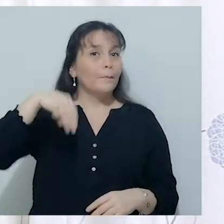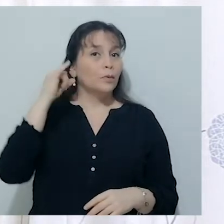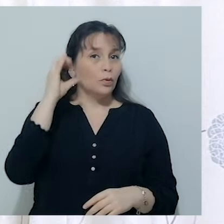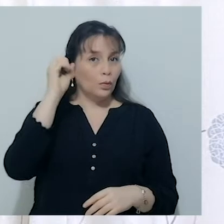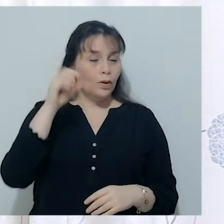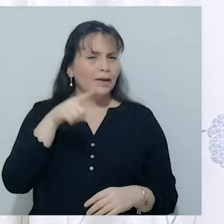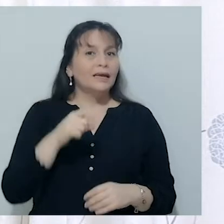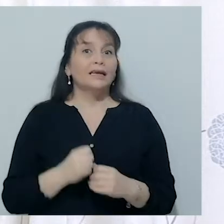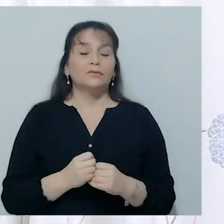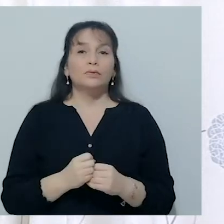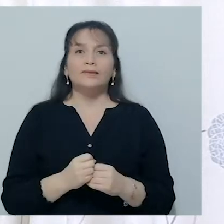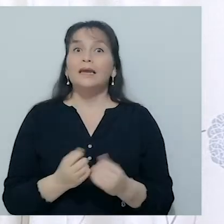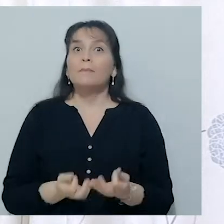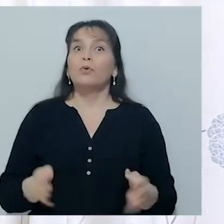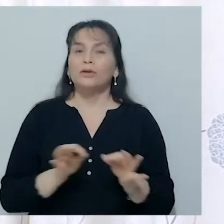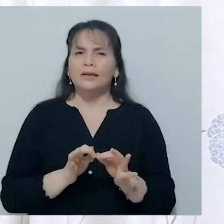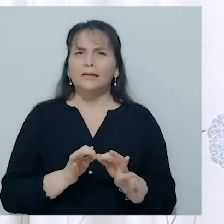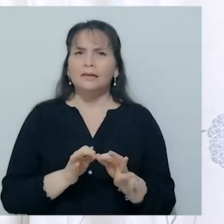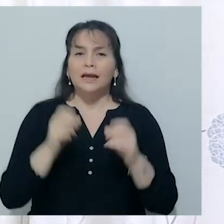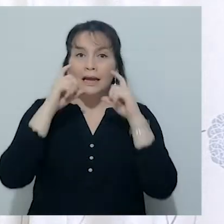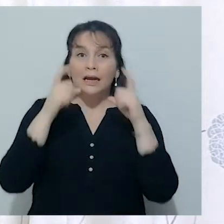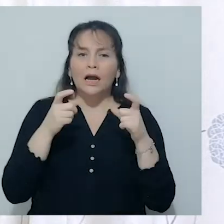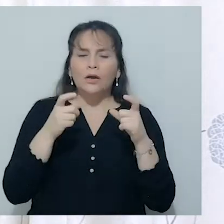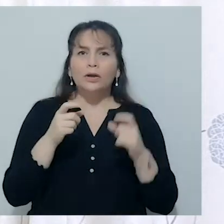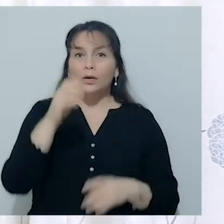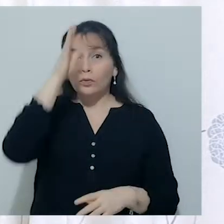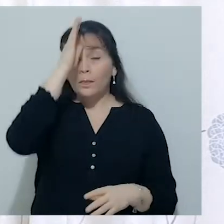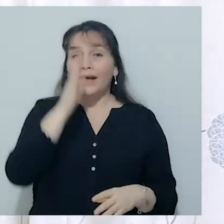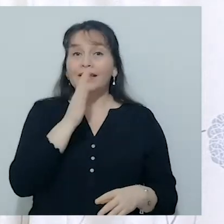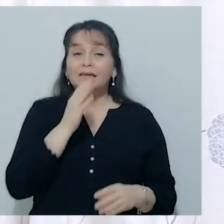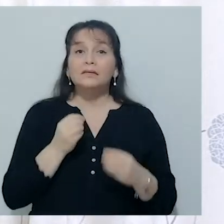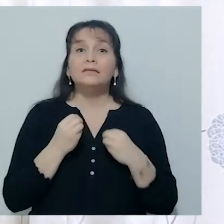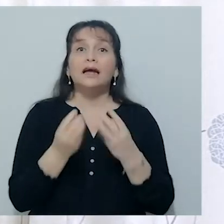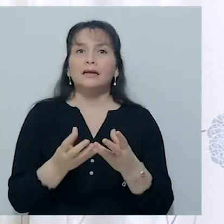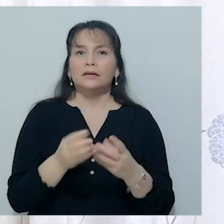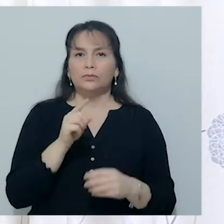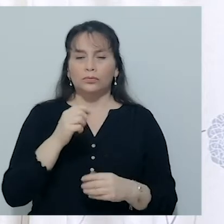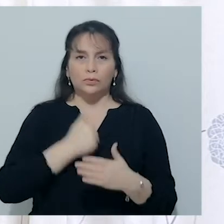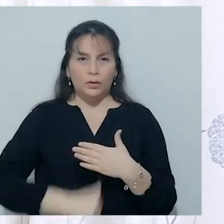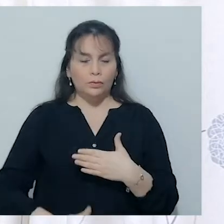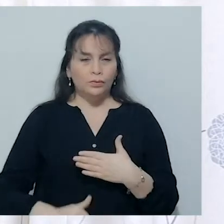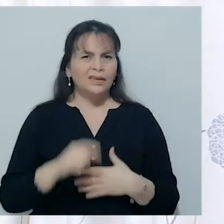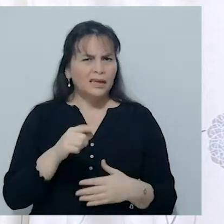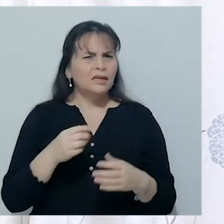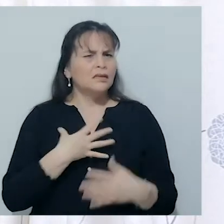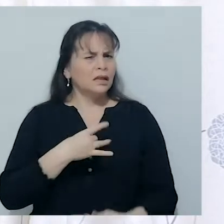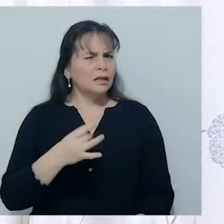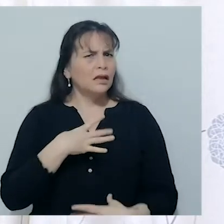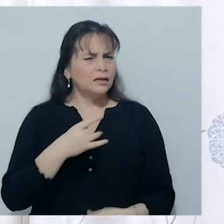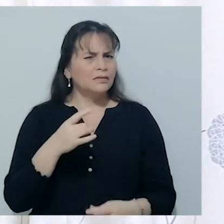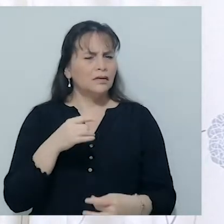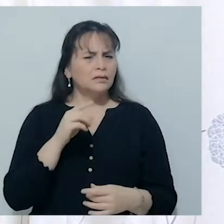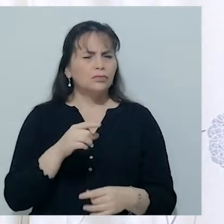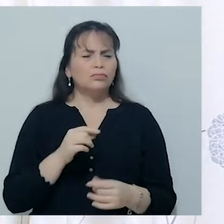de fe que los padres deben dejar a sus hijos. Aparece como cosa interesante, como el libro de los